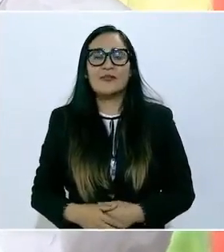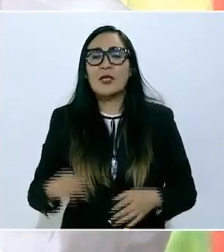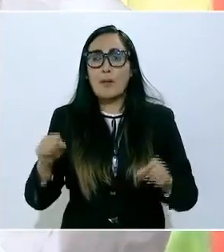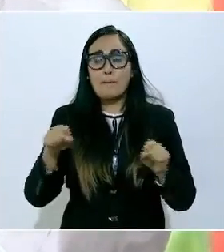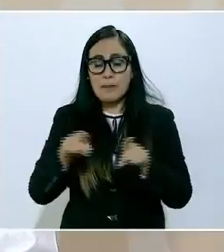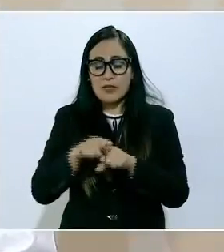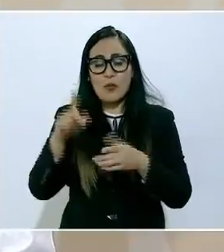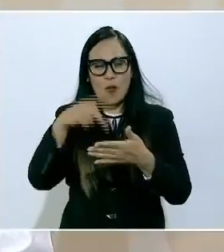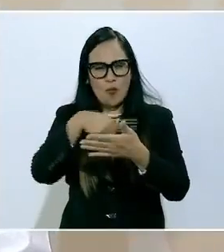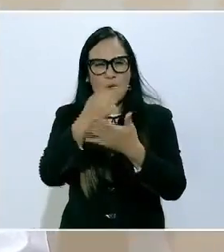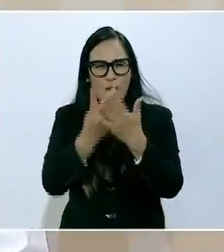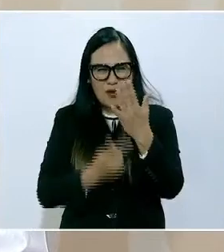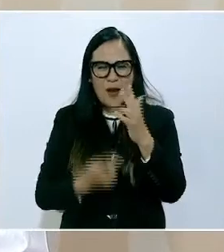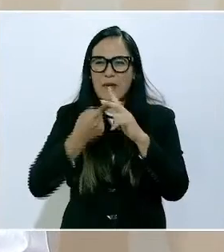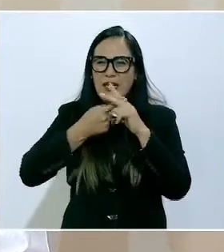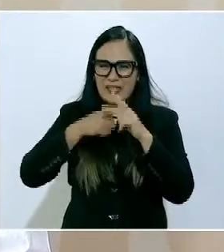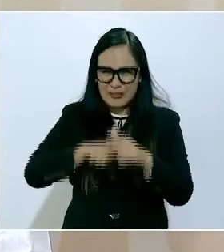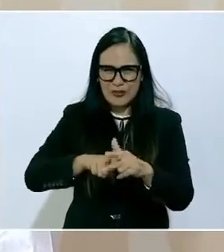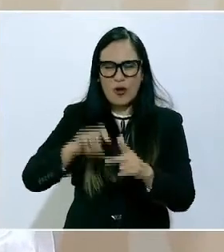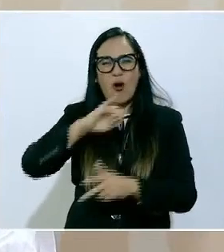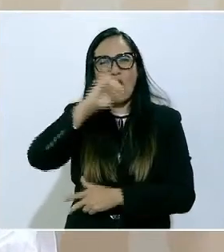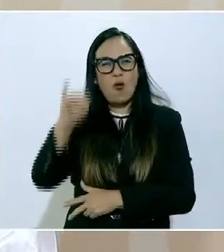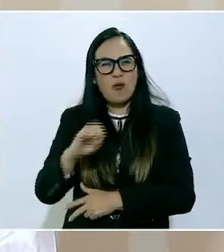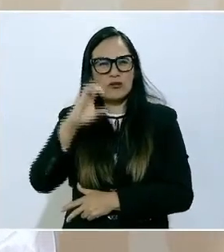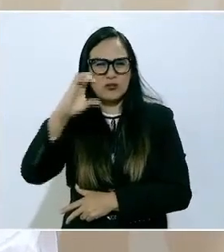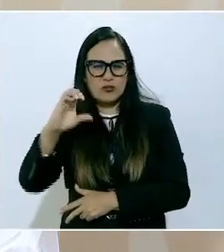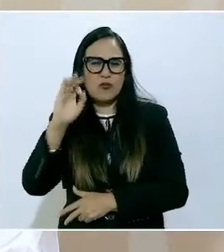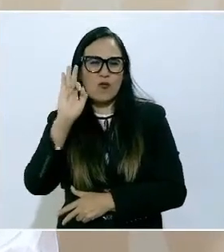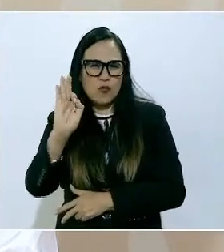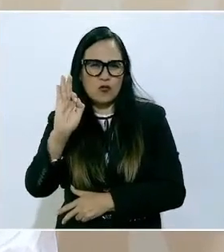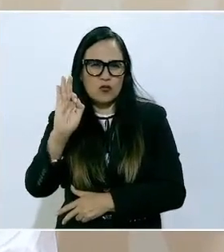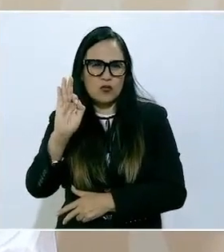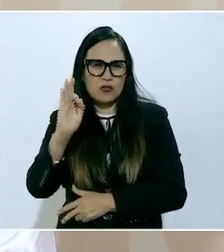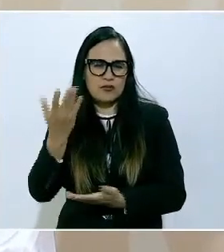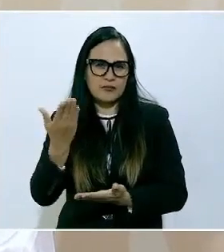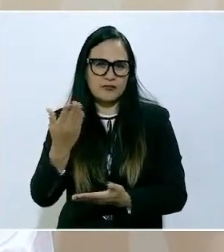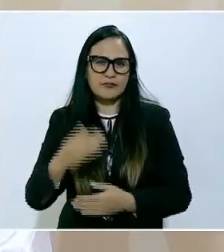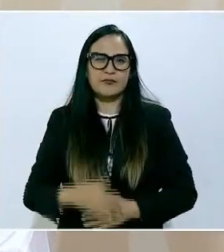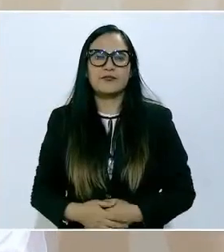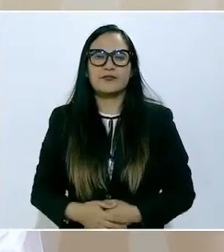este programa, Jóvenes Construyendo el Futuro. Ahora nos